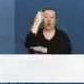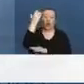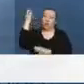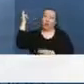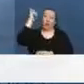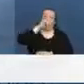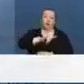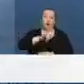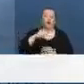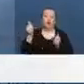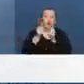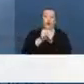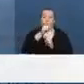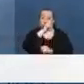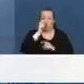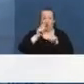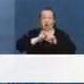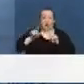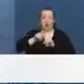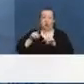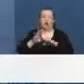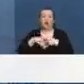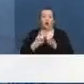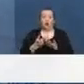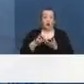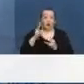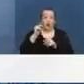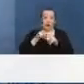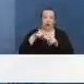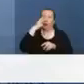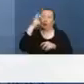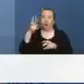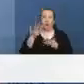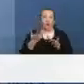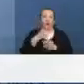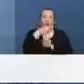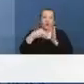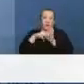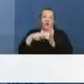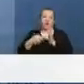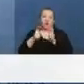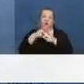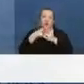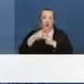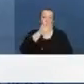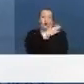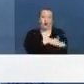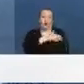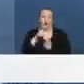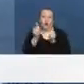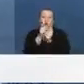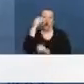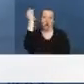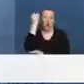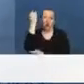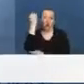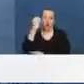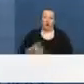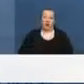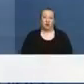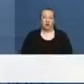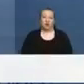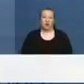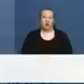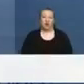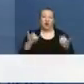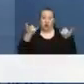de costura o jazz olvidar entonces si se podían detectar no son cómplices de colombia que nos digan la verdad pero miren